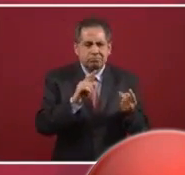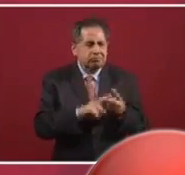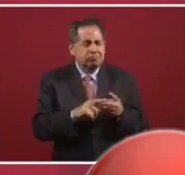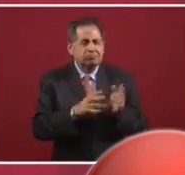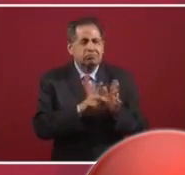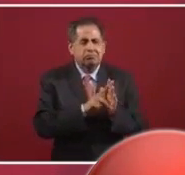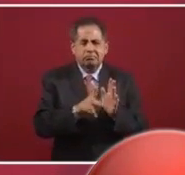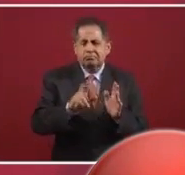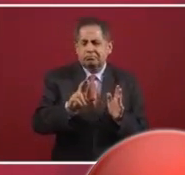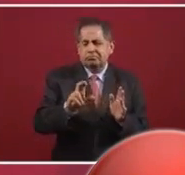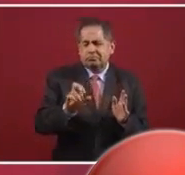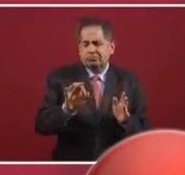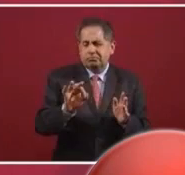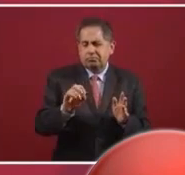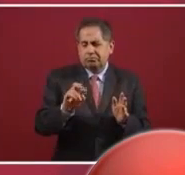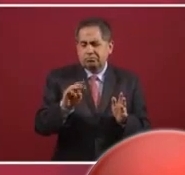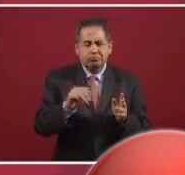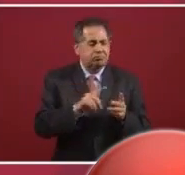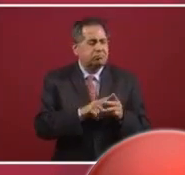Reforma,